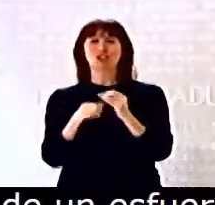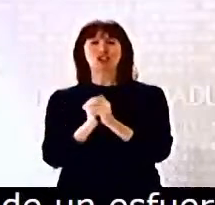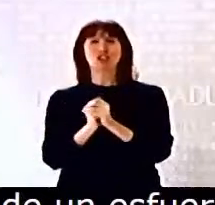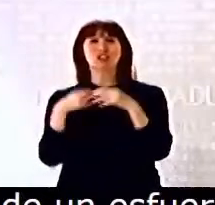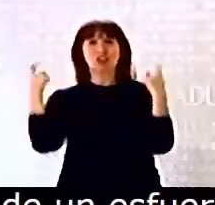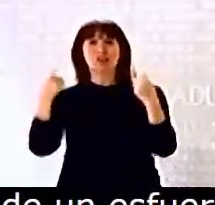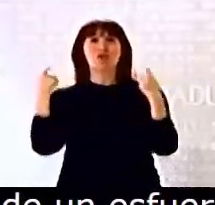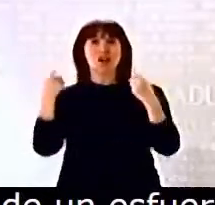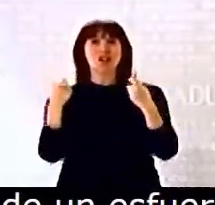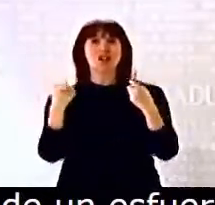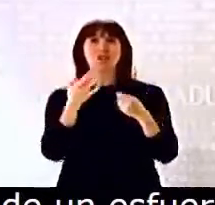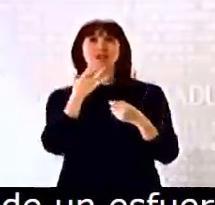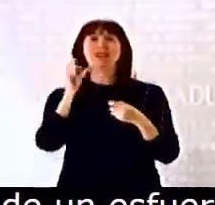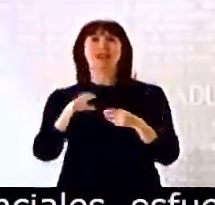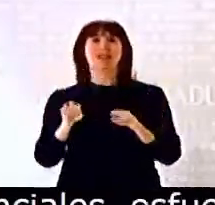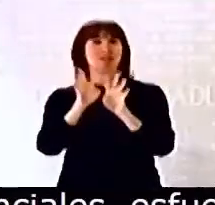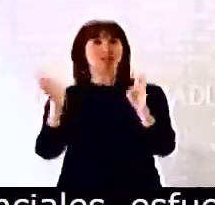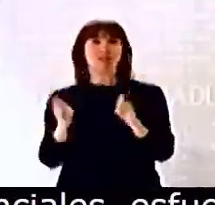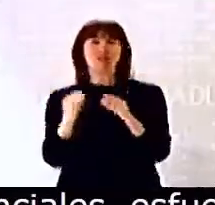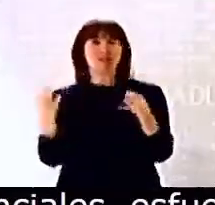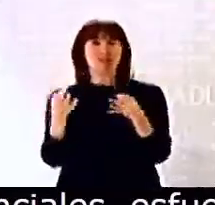tiene que ver, en definitiva,